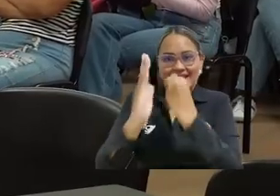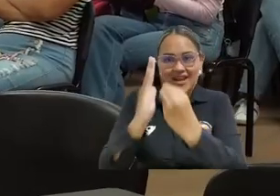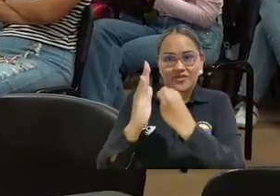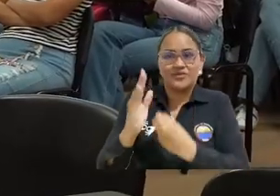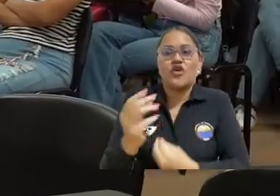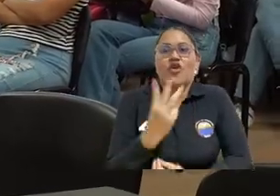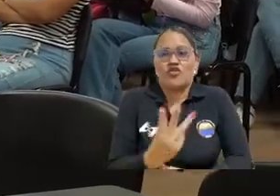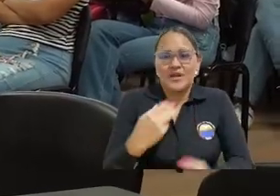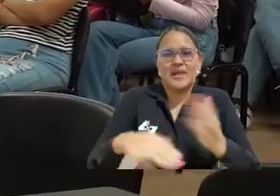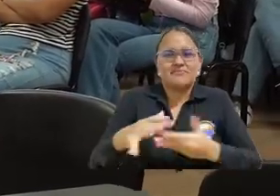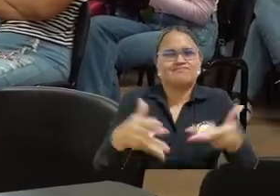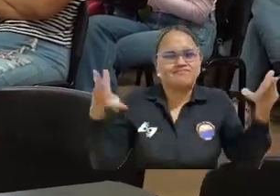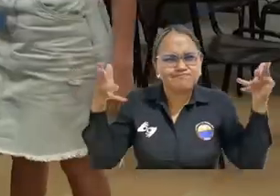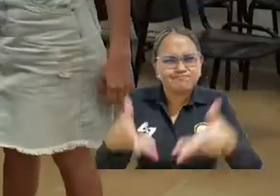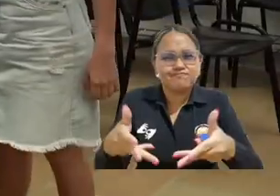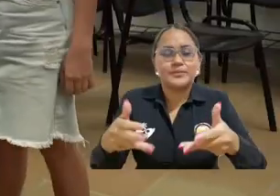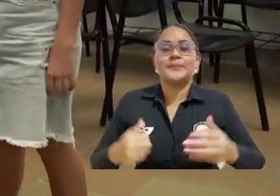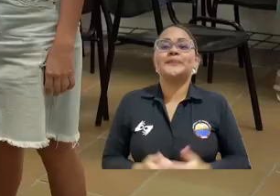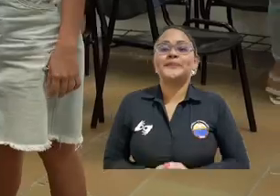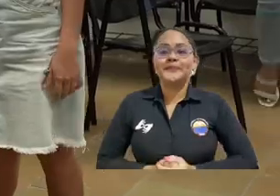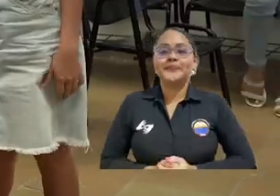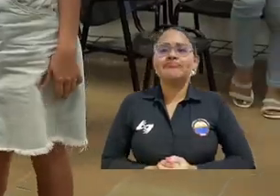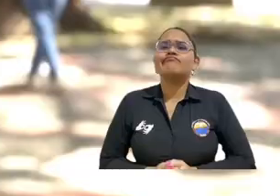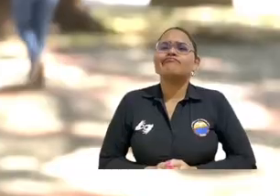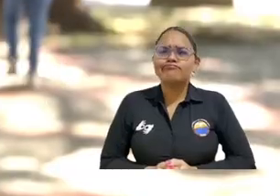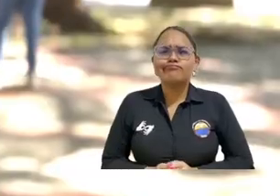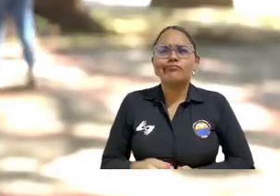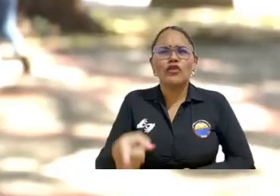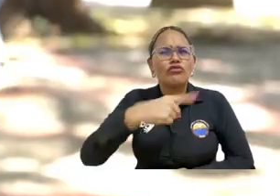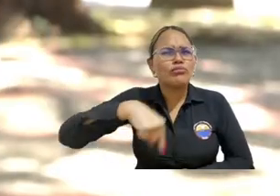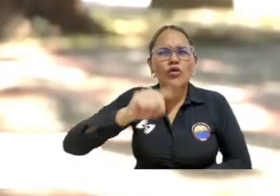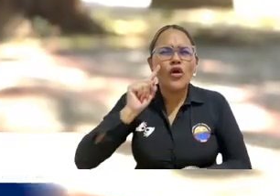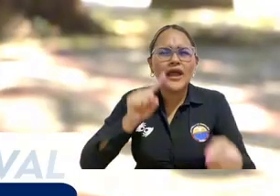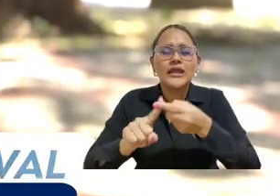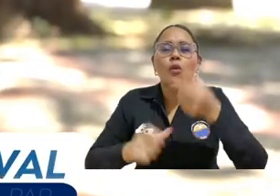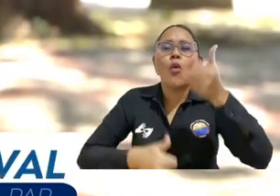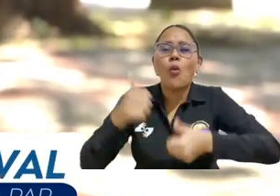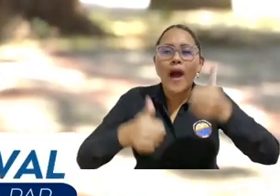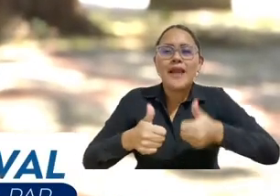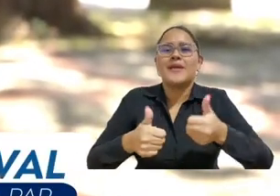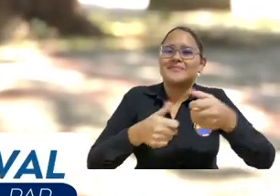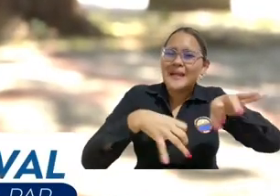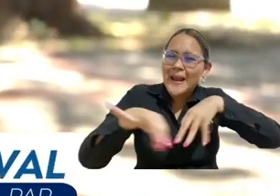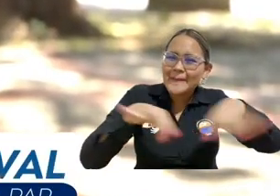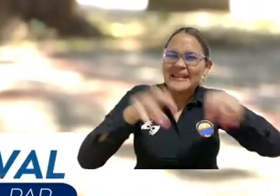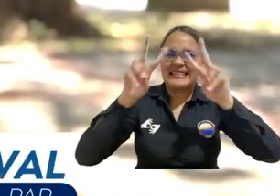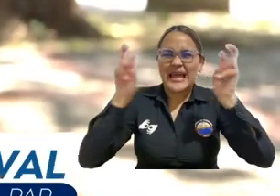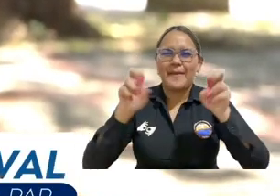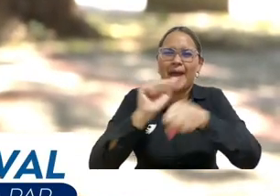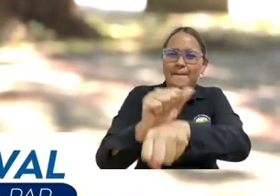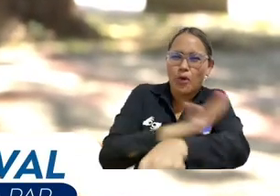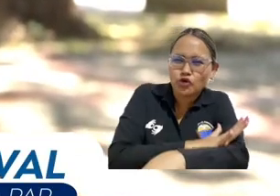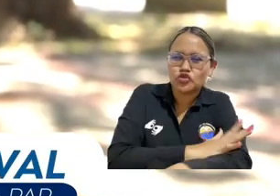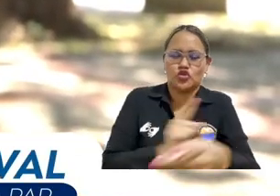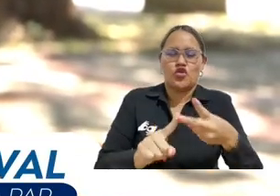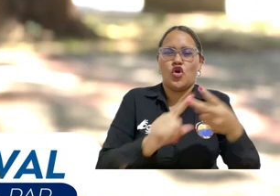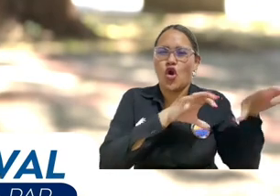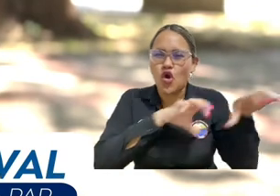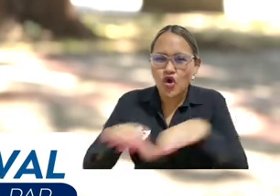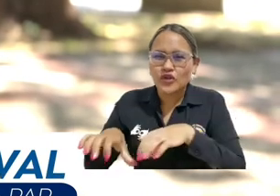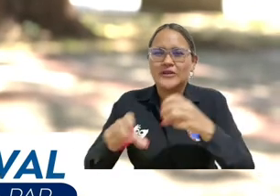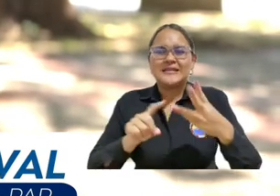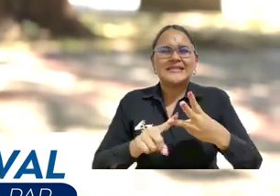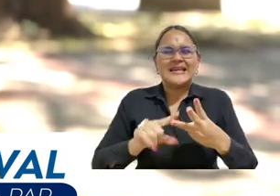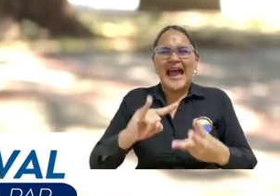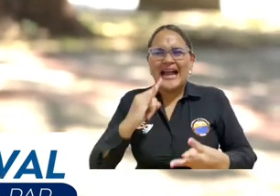la Dirección de Bienestar Universitario. La idea con esto es que podamos educar sobre las emociones, sobre la conducta,